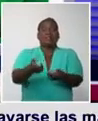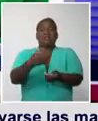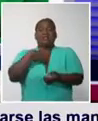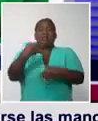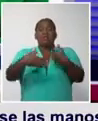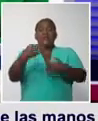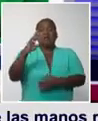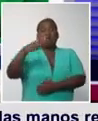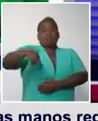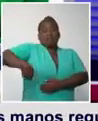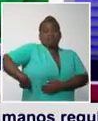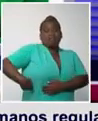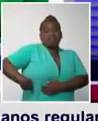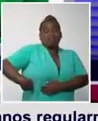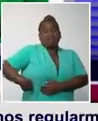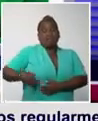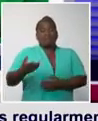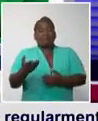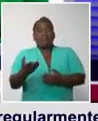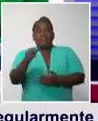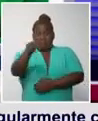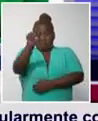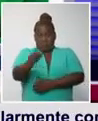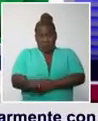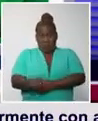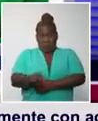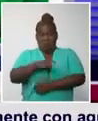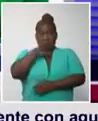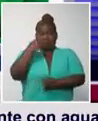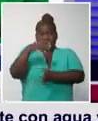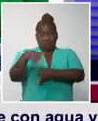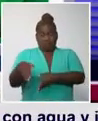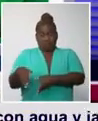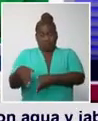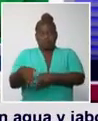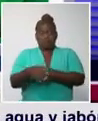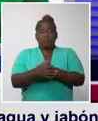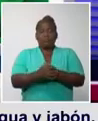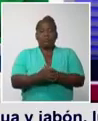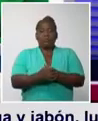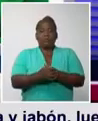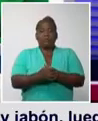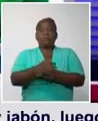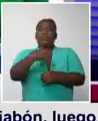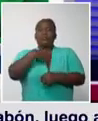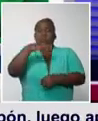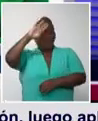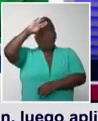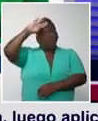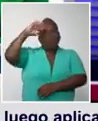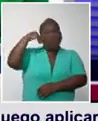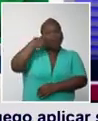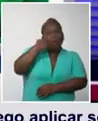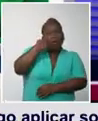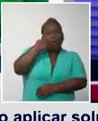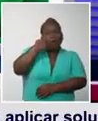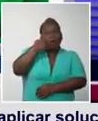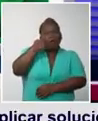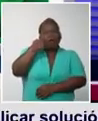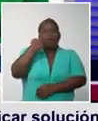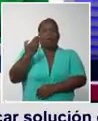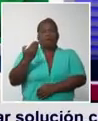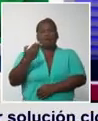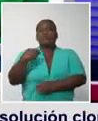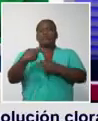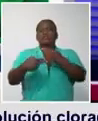crónica. Esta paciente, después de presentar un cuadro de fiebre, realizándose la